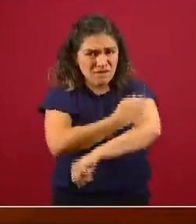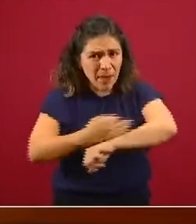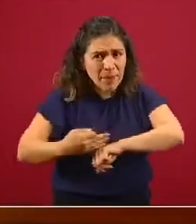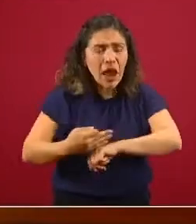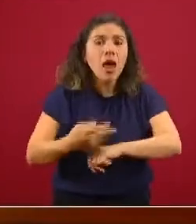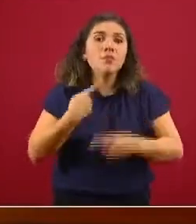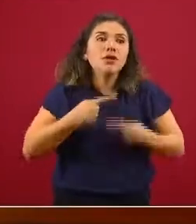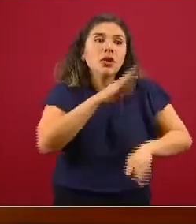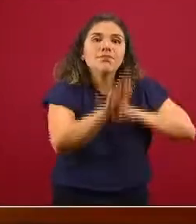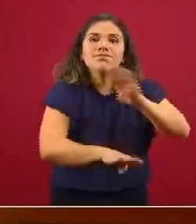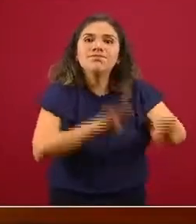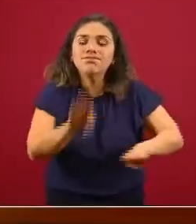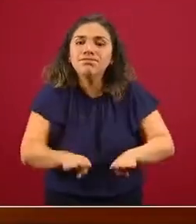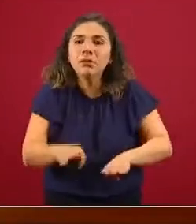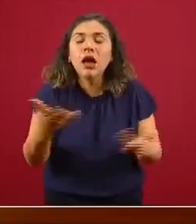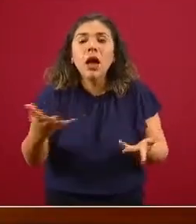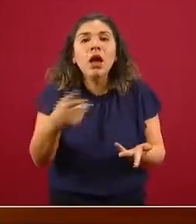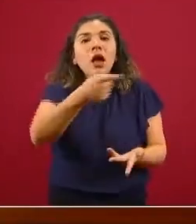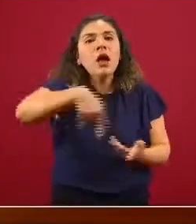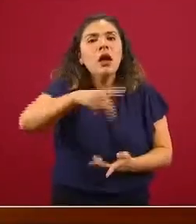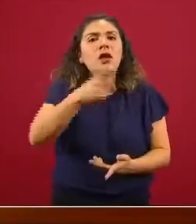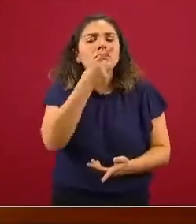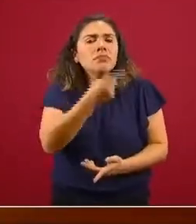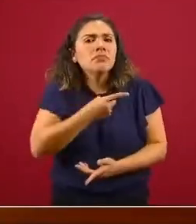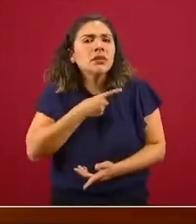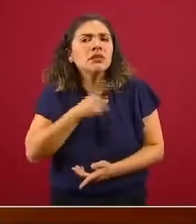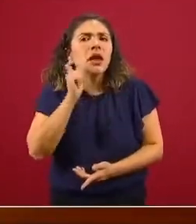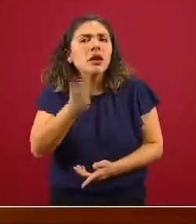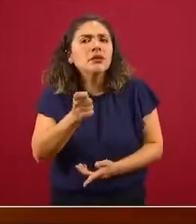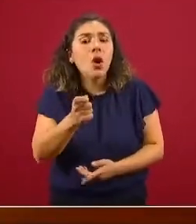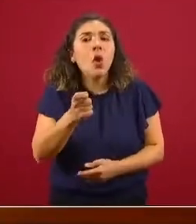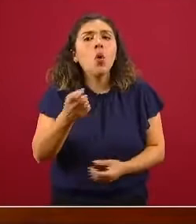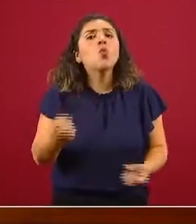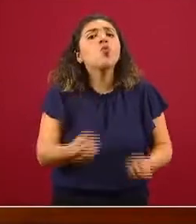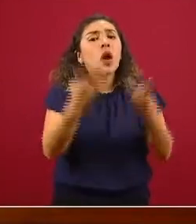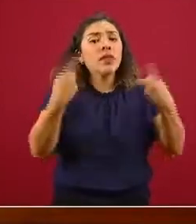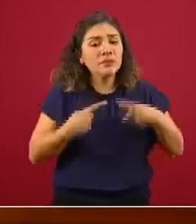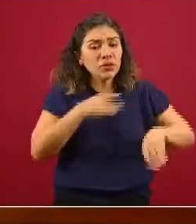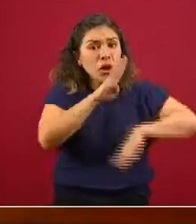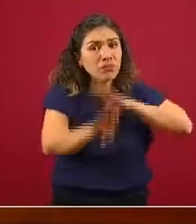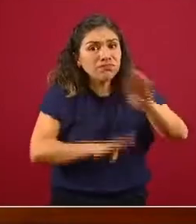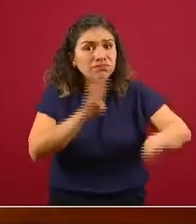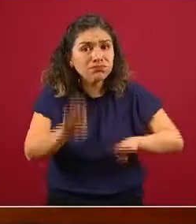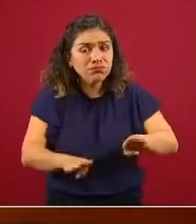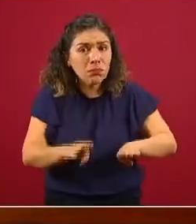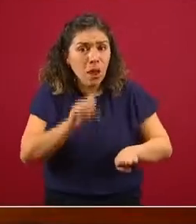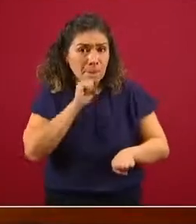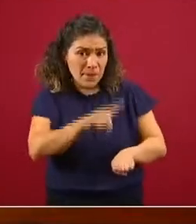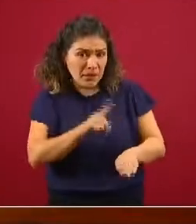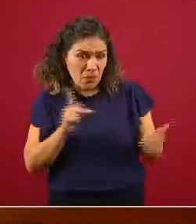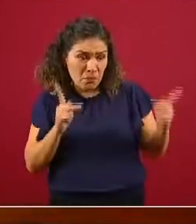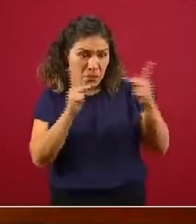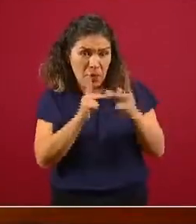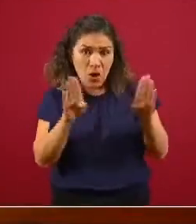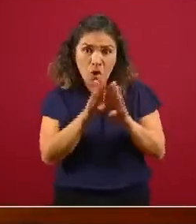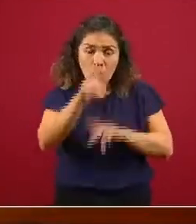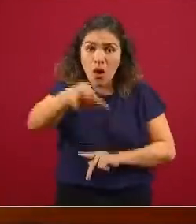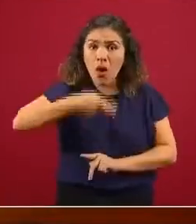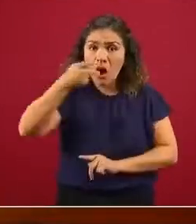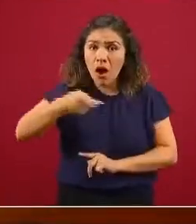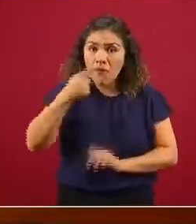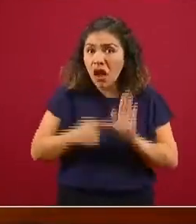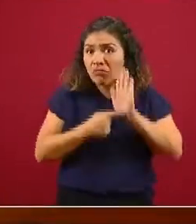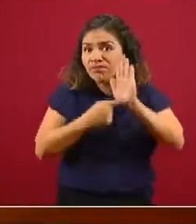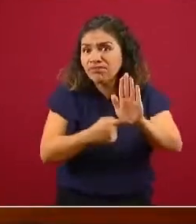de los fallecidos, donde nos informaron que el número de fallecidos no correspondía al que ustedes